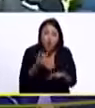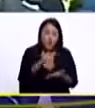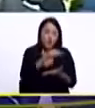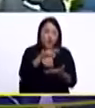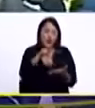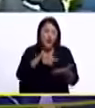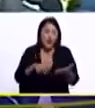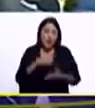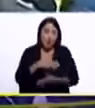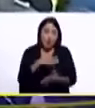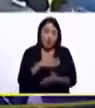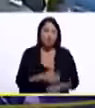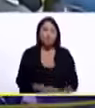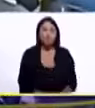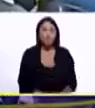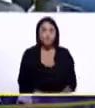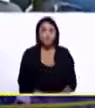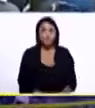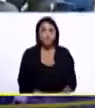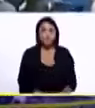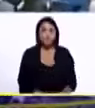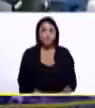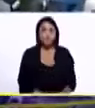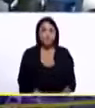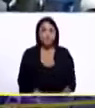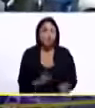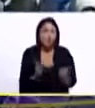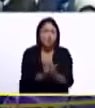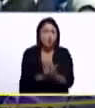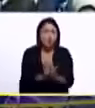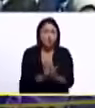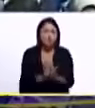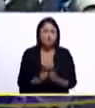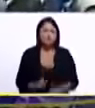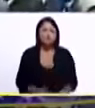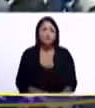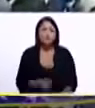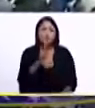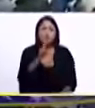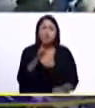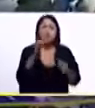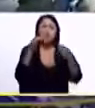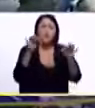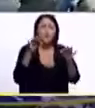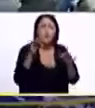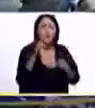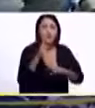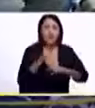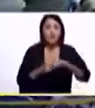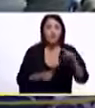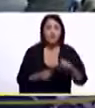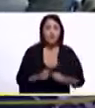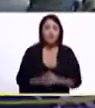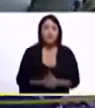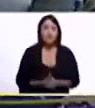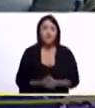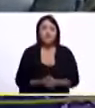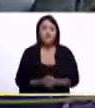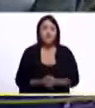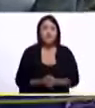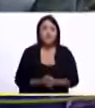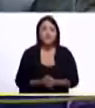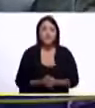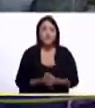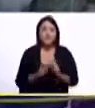comodidad. Si me lo permiten, es breve, una página y media. Y ya quedaría la